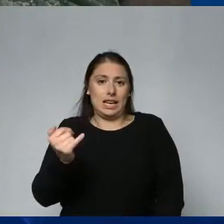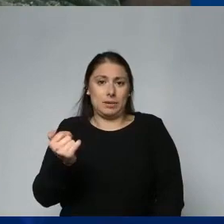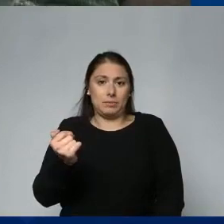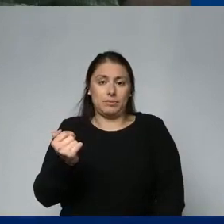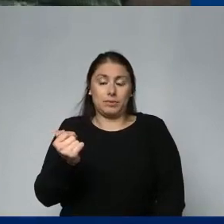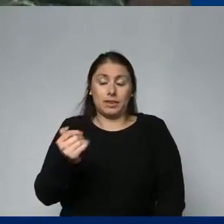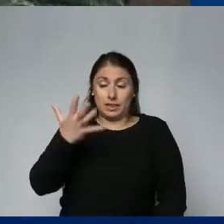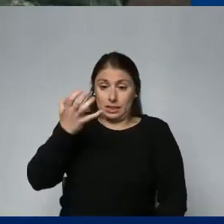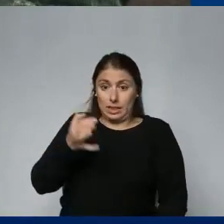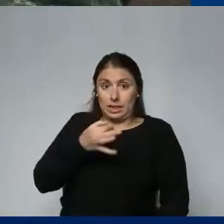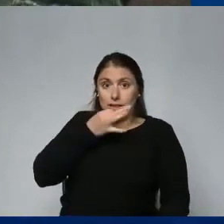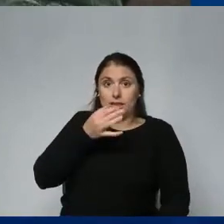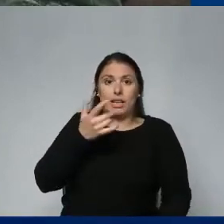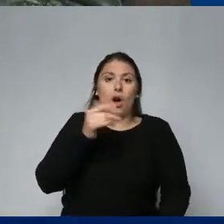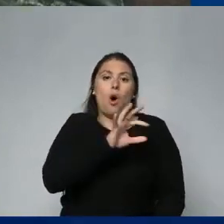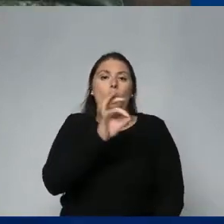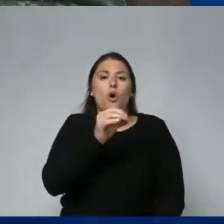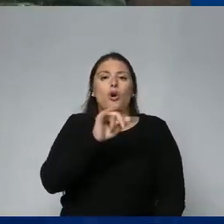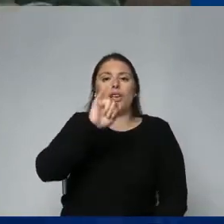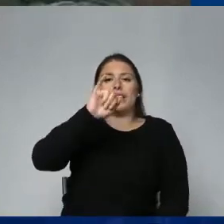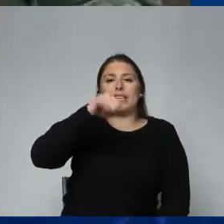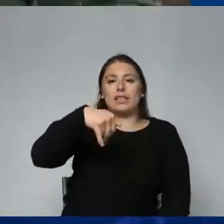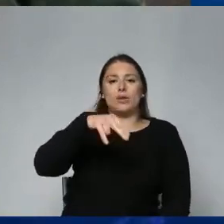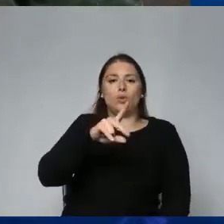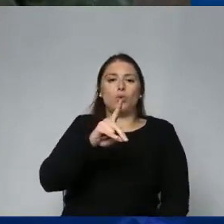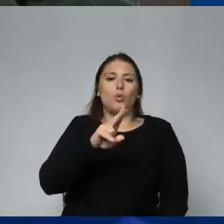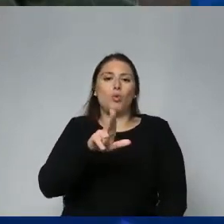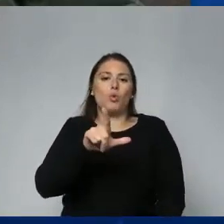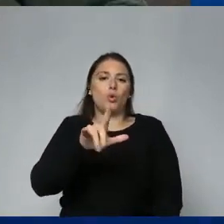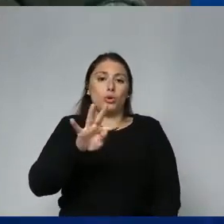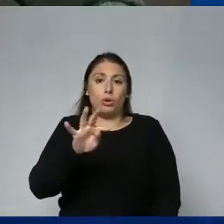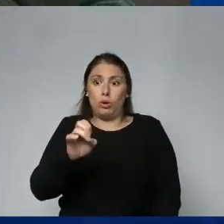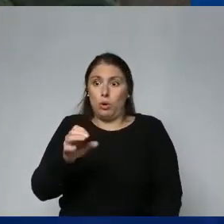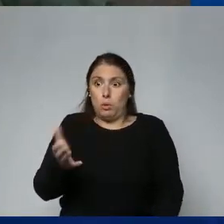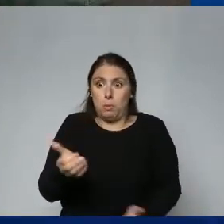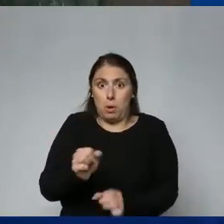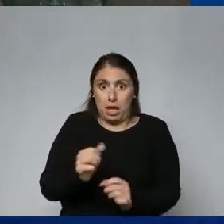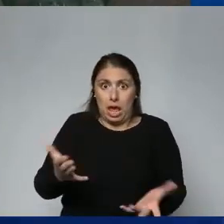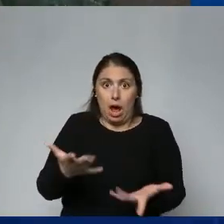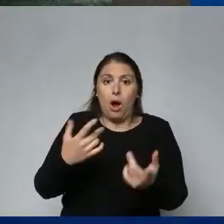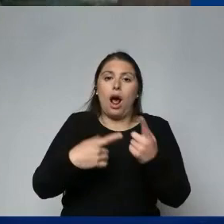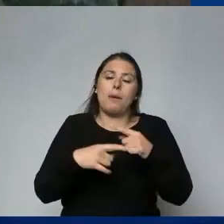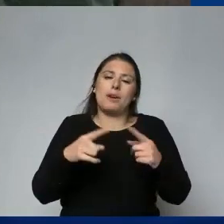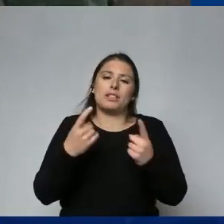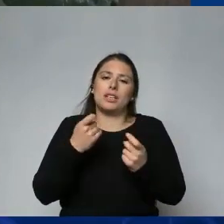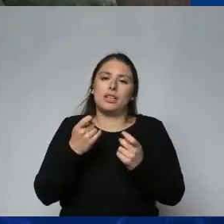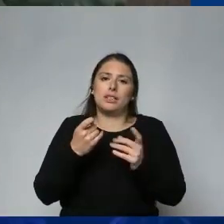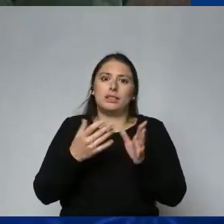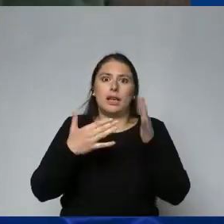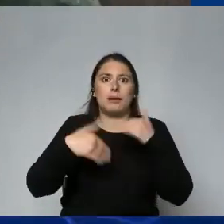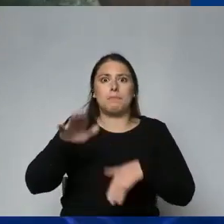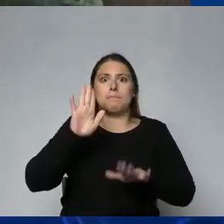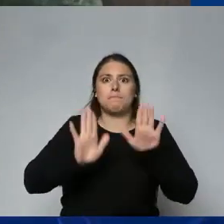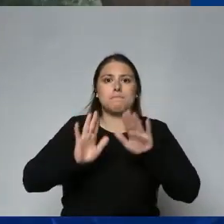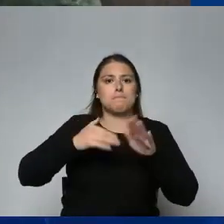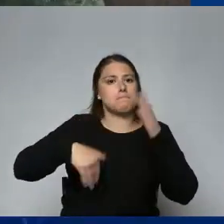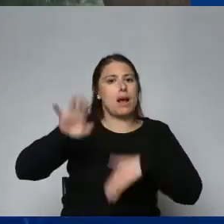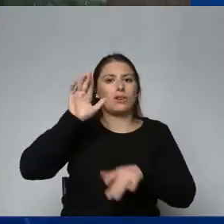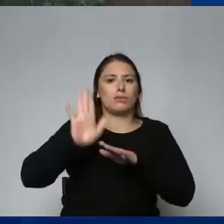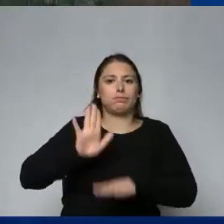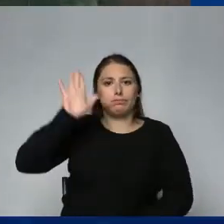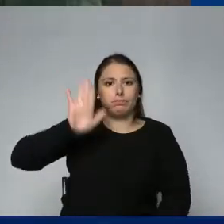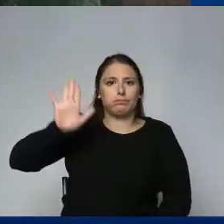declarar amnistía o indulto, lo pueden hacer ahora si quieren, pero precisan determinadas mayorías, determinadas